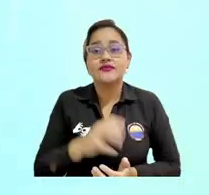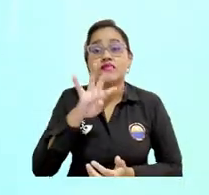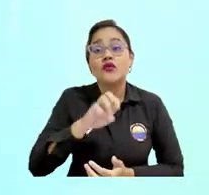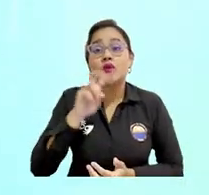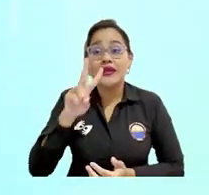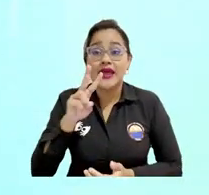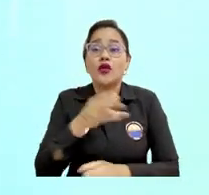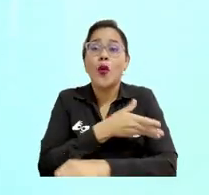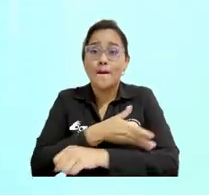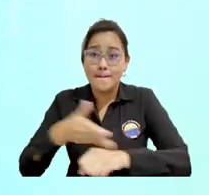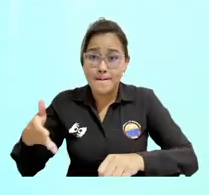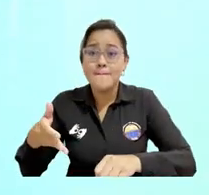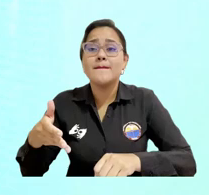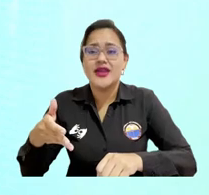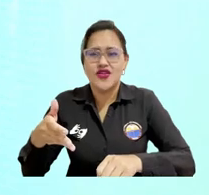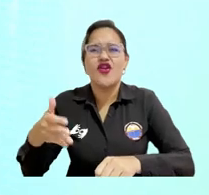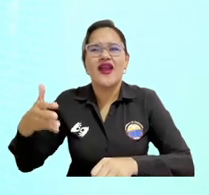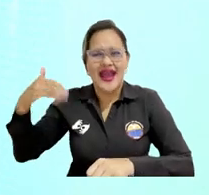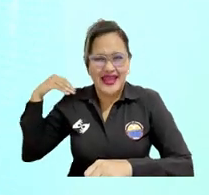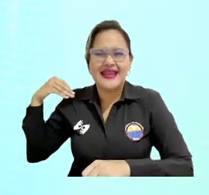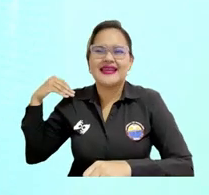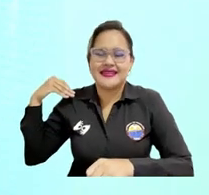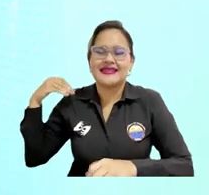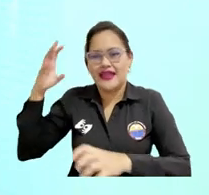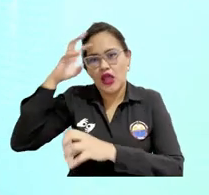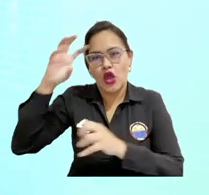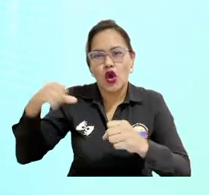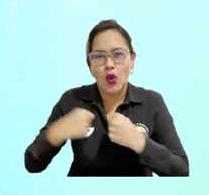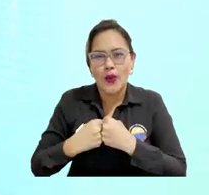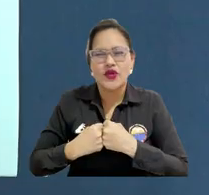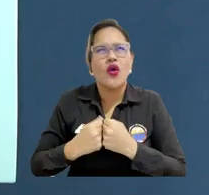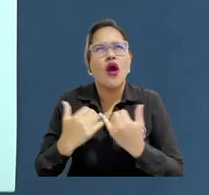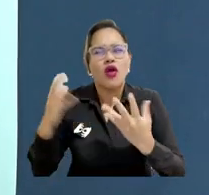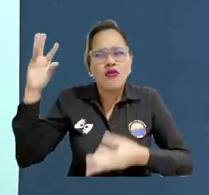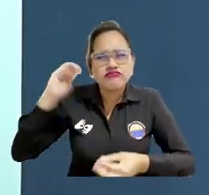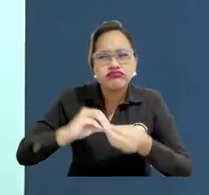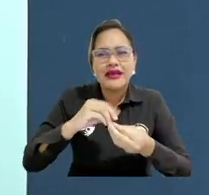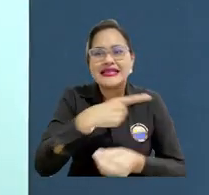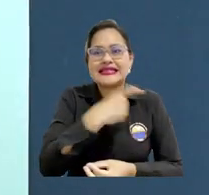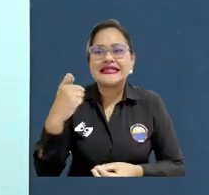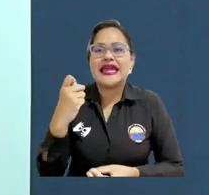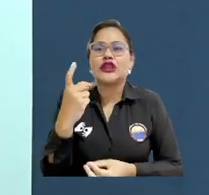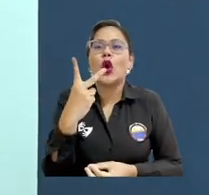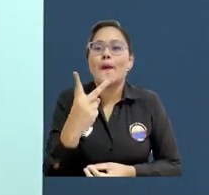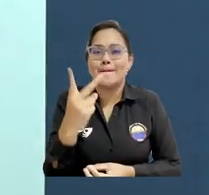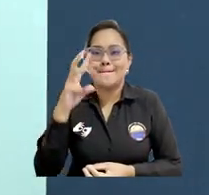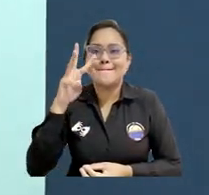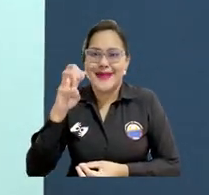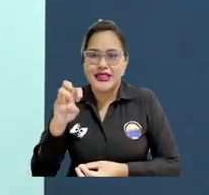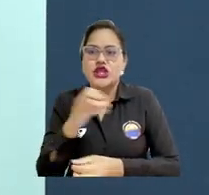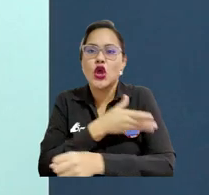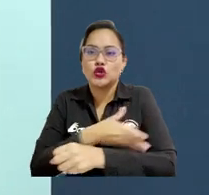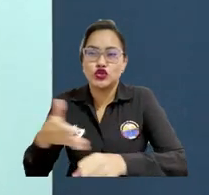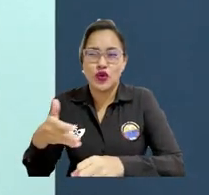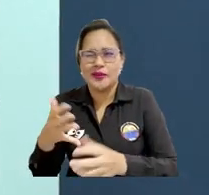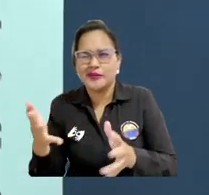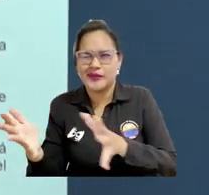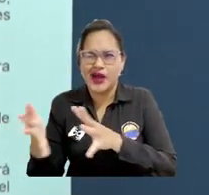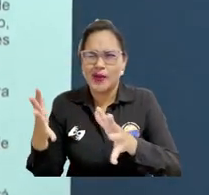92 millones de pesos de este convenio, que se suma a los cerca de 128 que se tuvieron en la vigencia anterior,